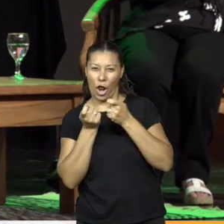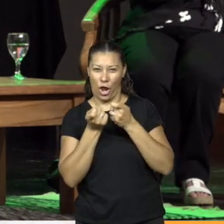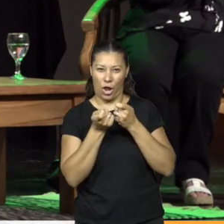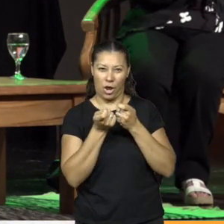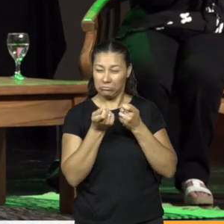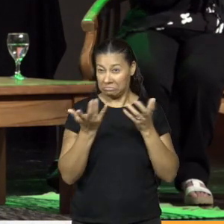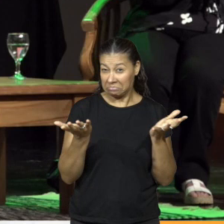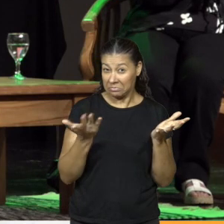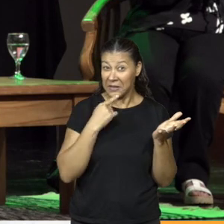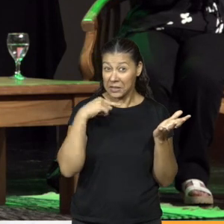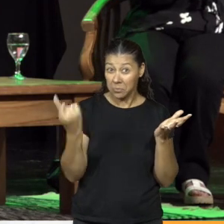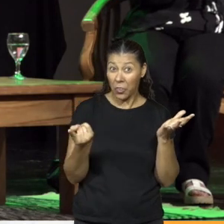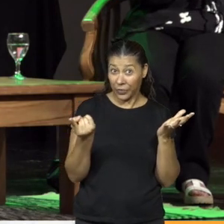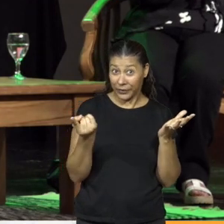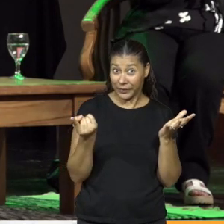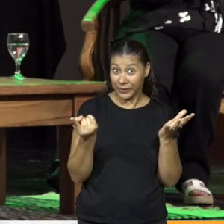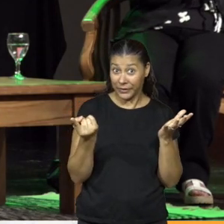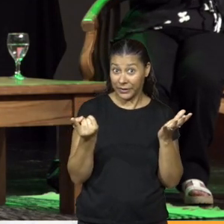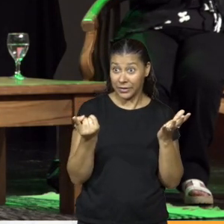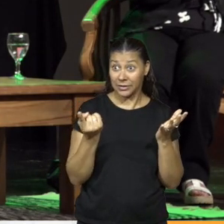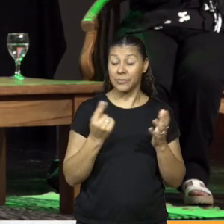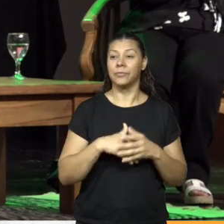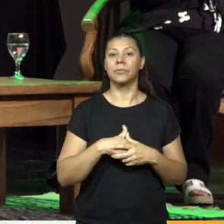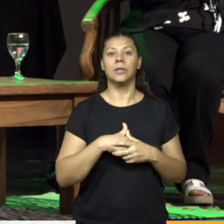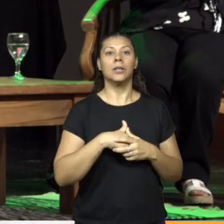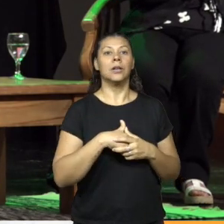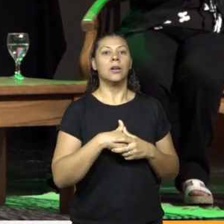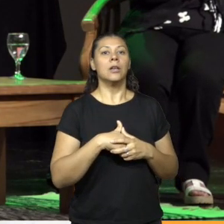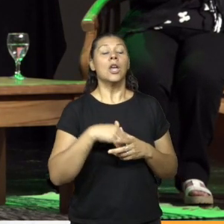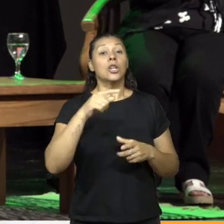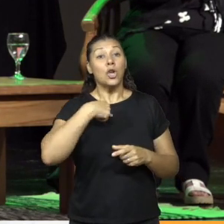no sé si responde tu pregunta. ¿Sí?